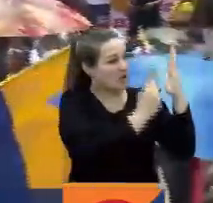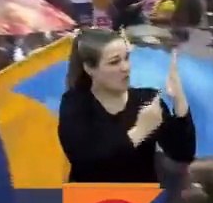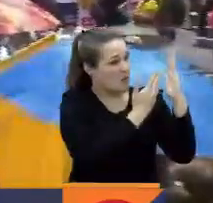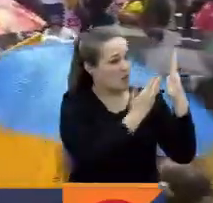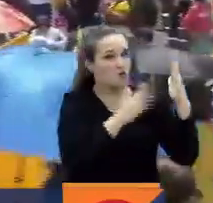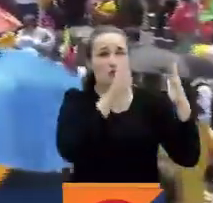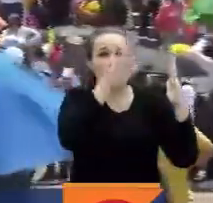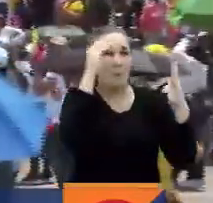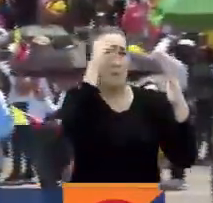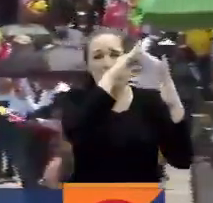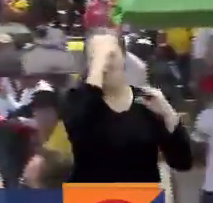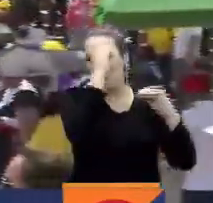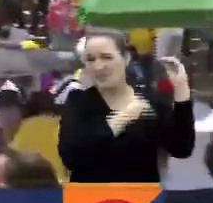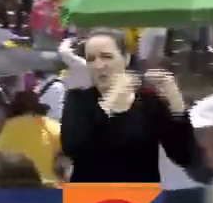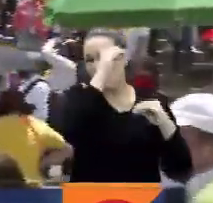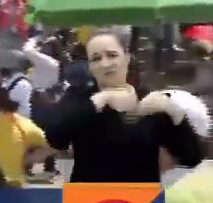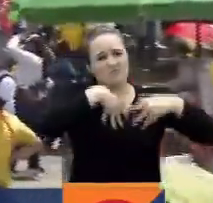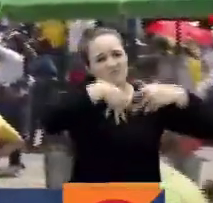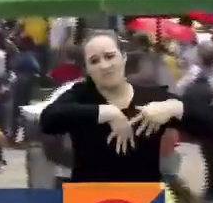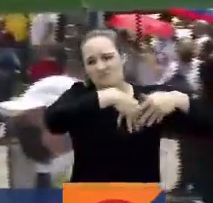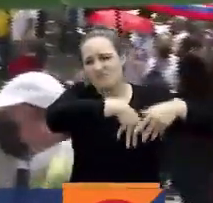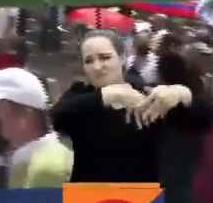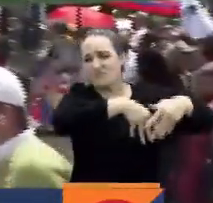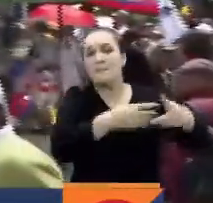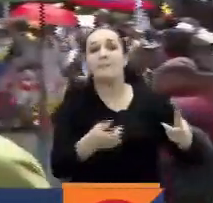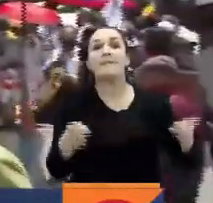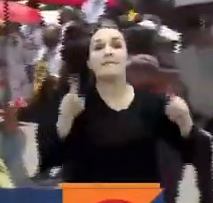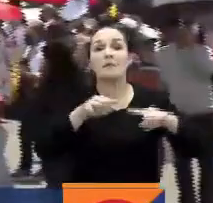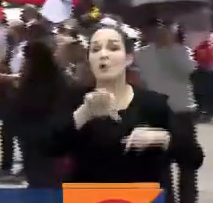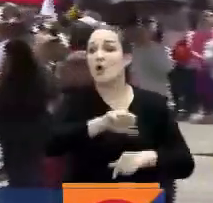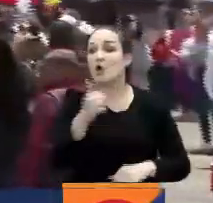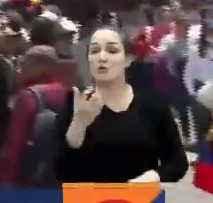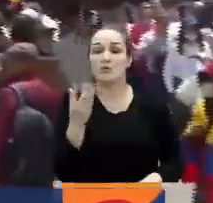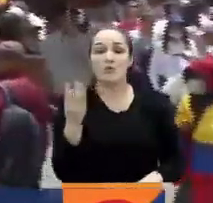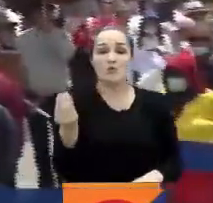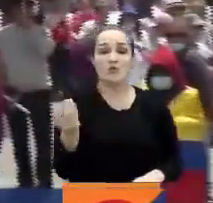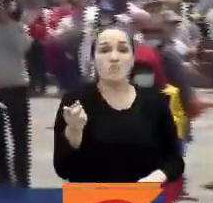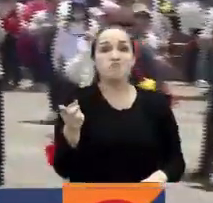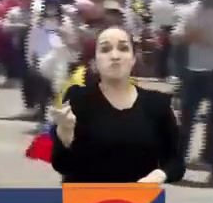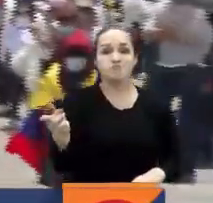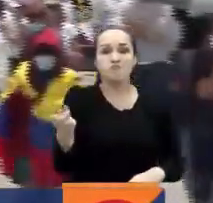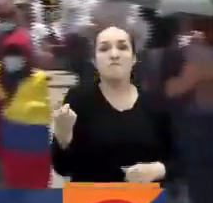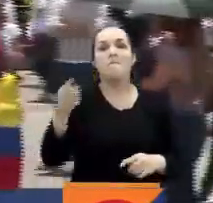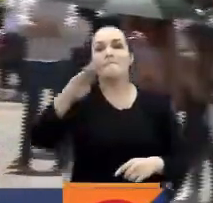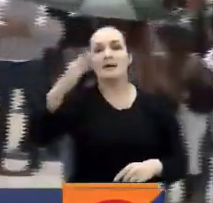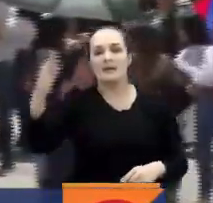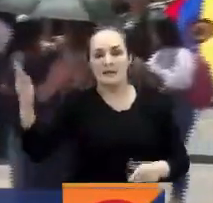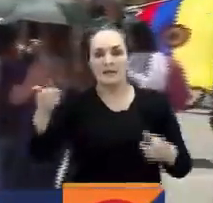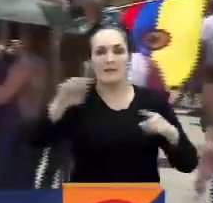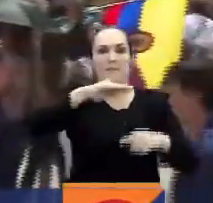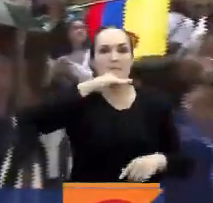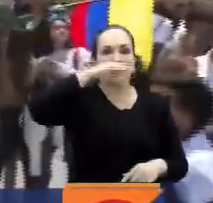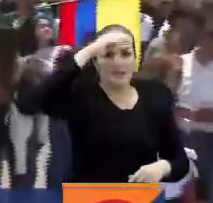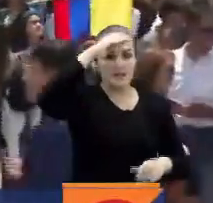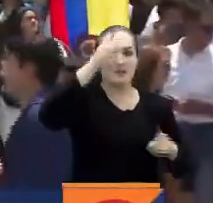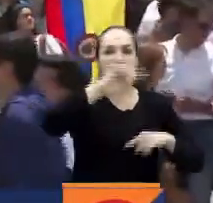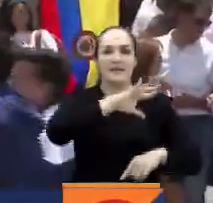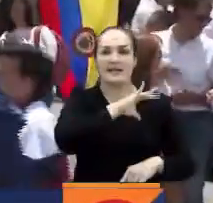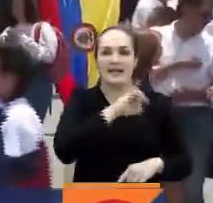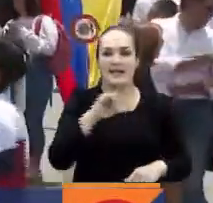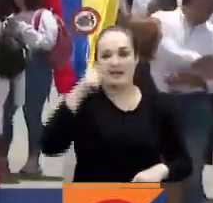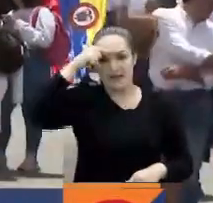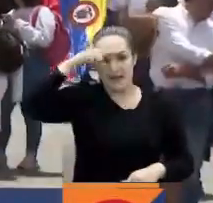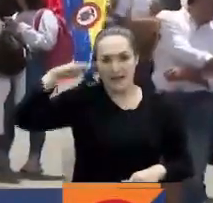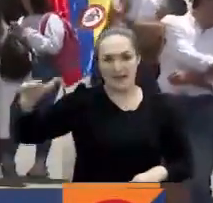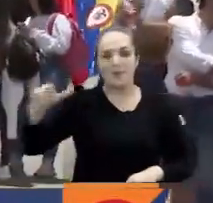del presidente Gustavo Petro. Asimismo también avanzan otras manifestaciones en Barranquilla, en Medellín, en Cali, Cartagena,